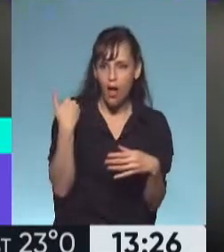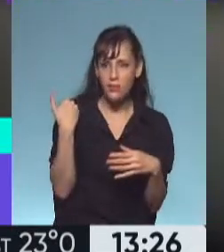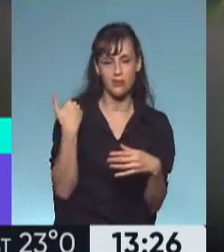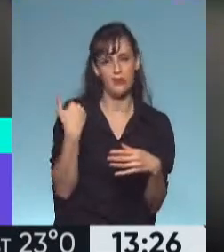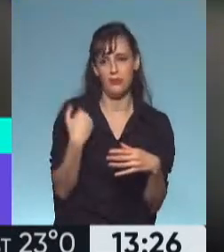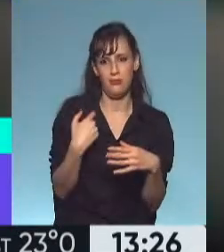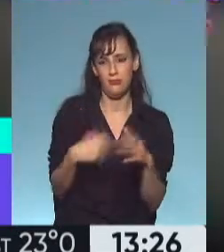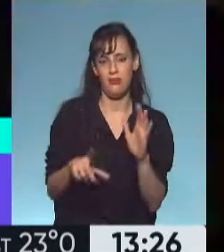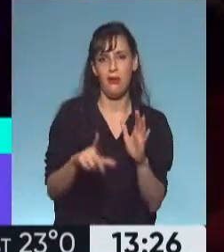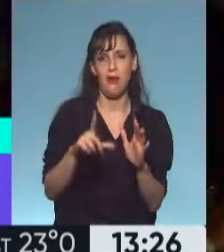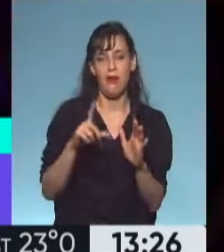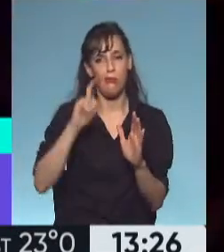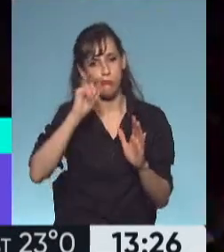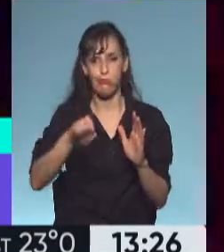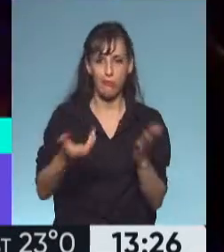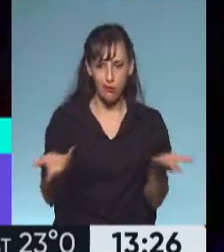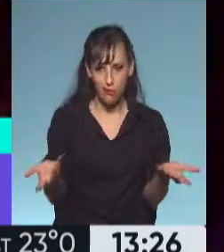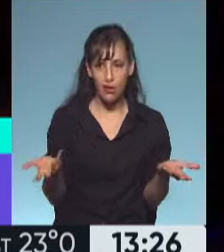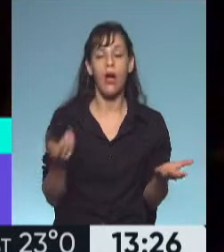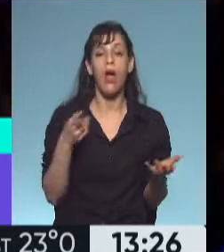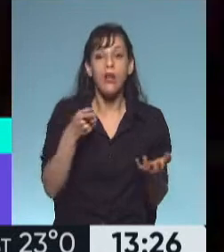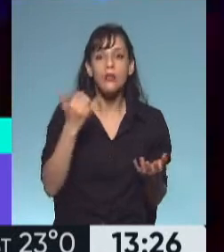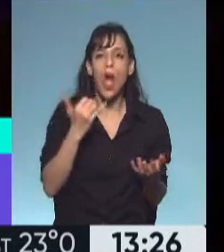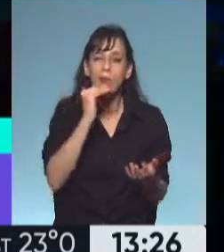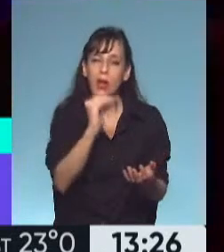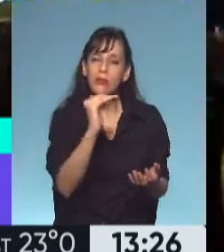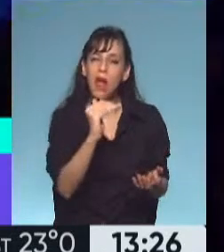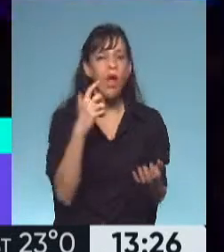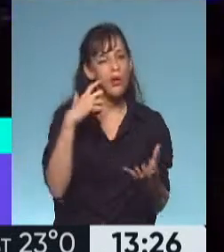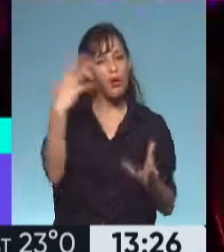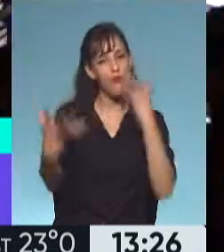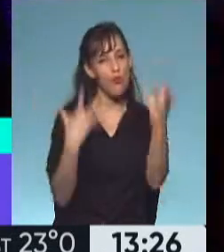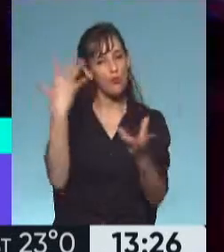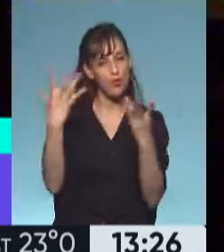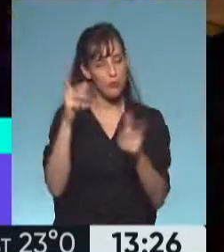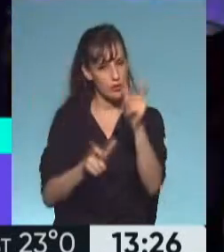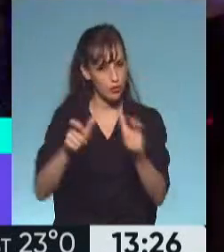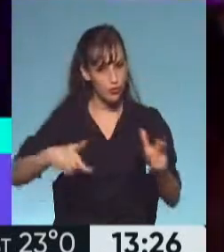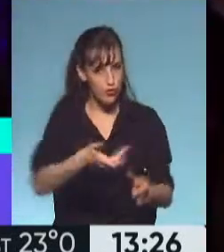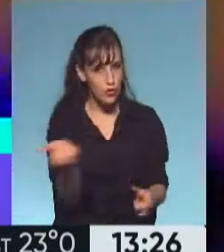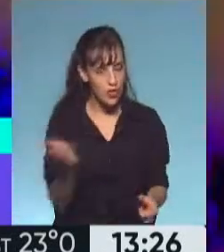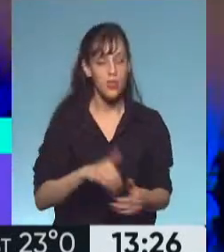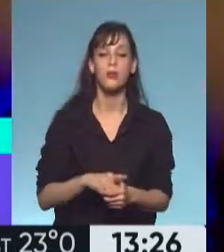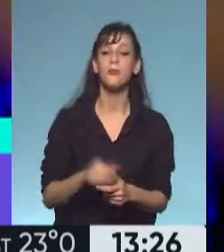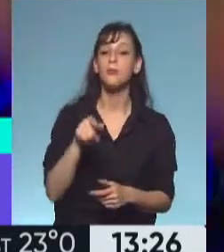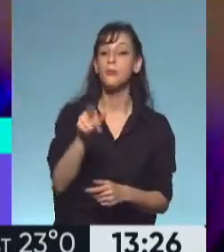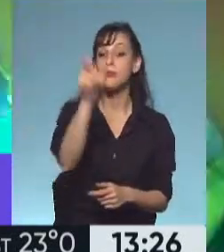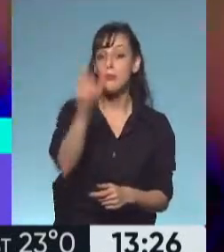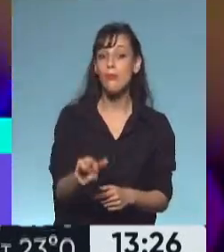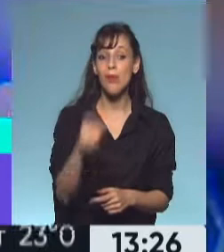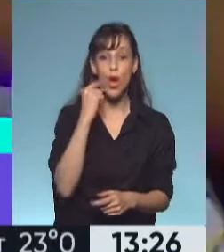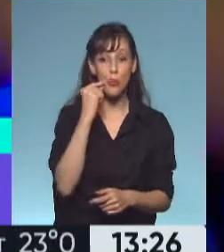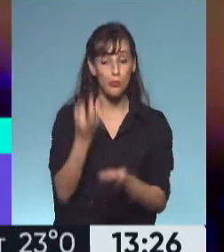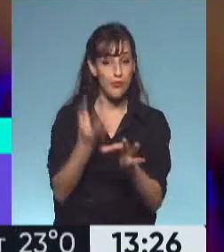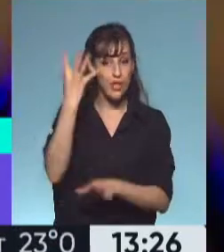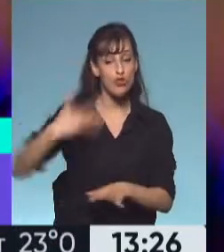normas sanitarias del cuidado. Y ahí es donde se da un mensaje muy confuso hacia la sociedad. El profesional hace la distinción